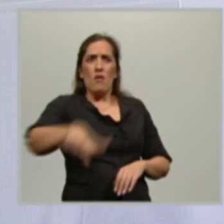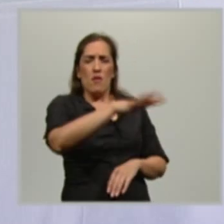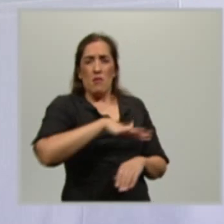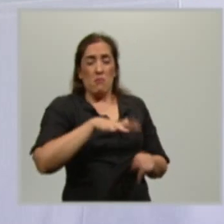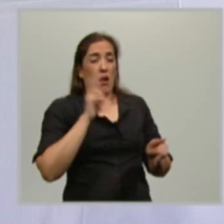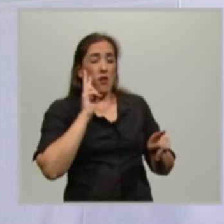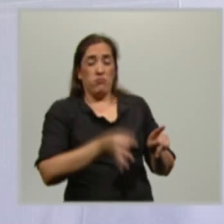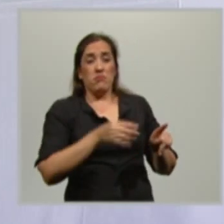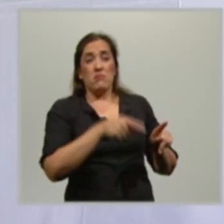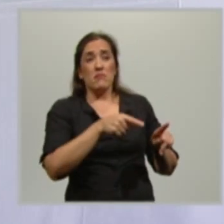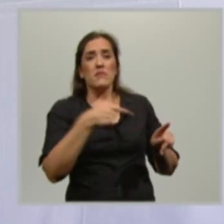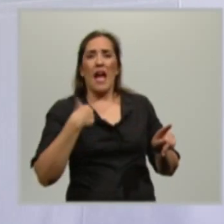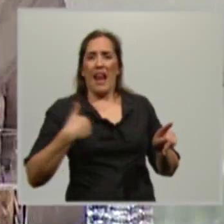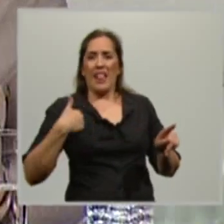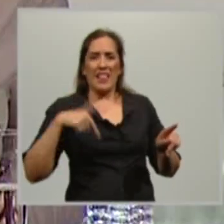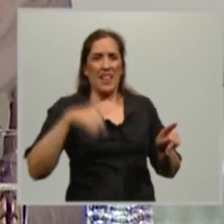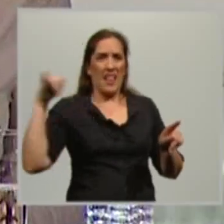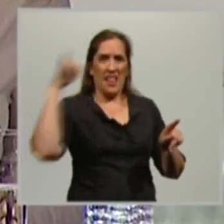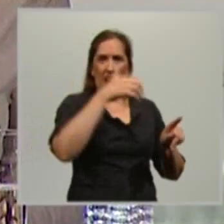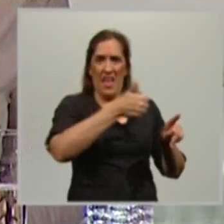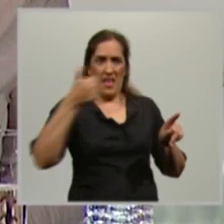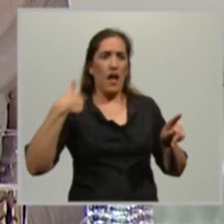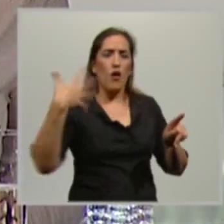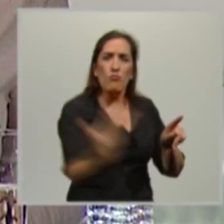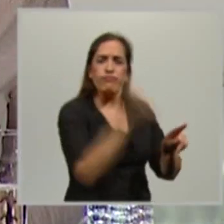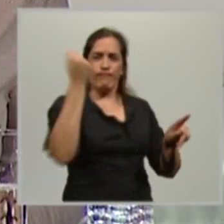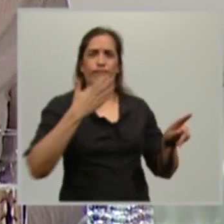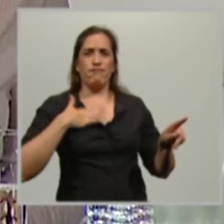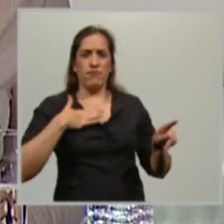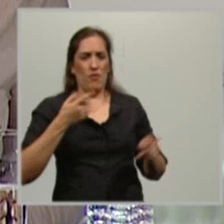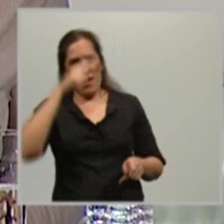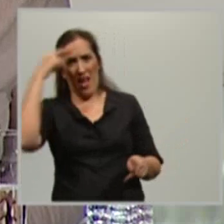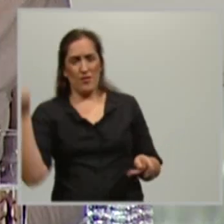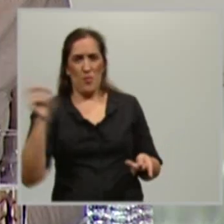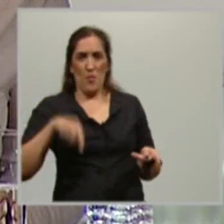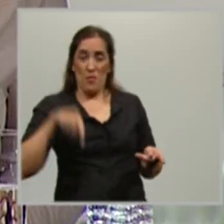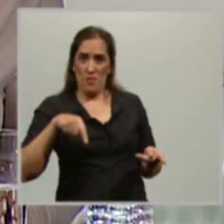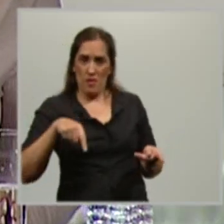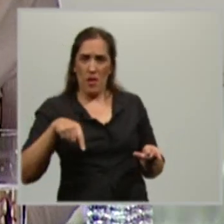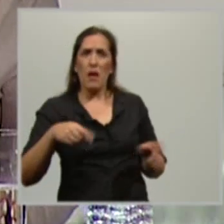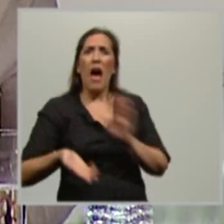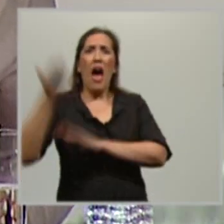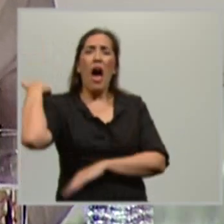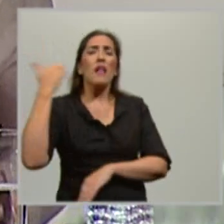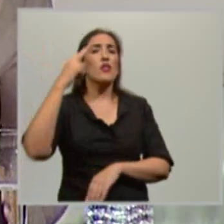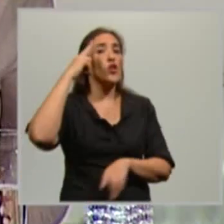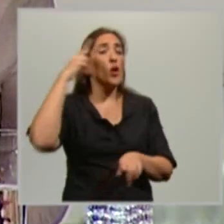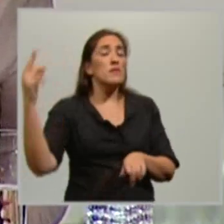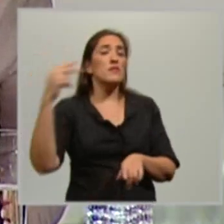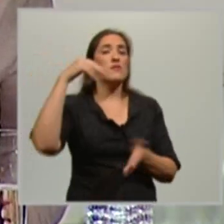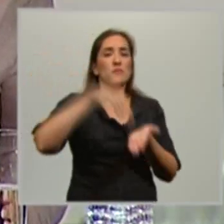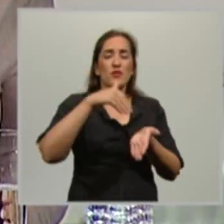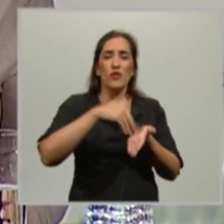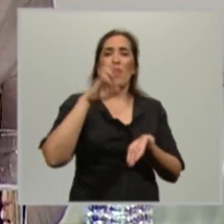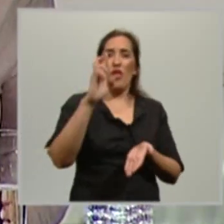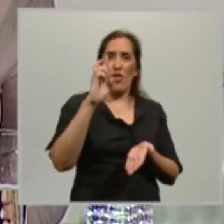desde que Aerolíneas fue recuperada, el balance de aeropuertos 2000 tenía 900 millones de dólares en